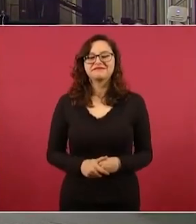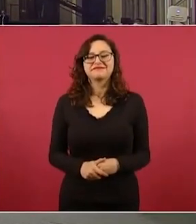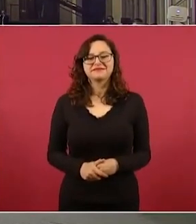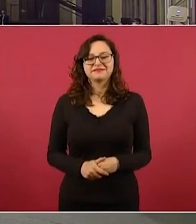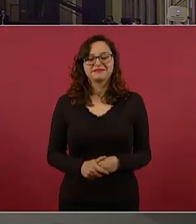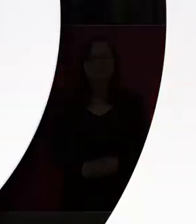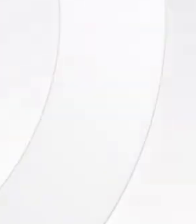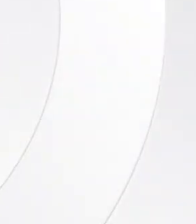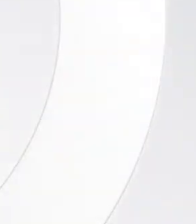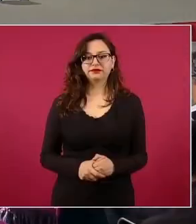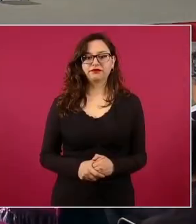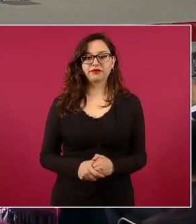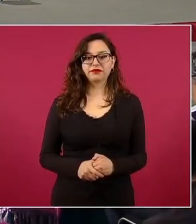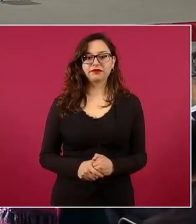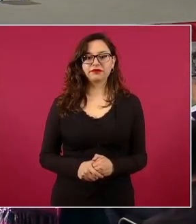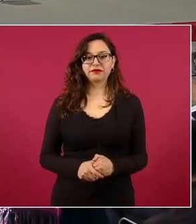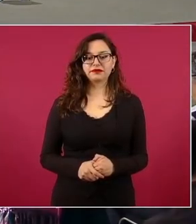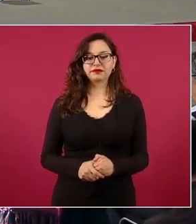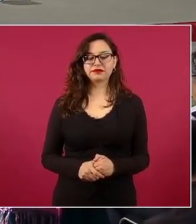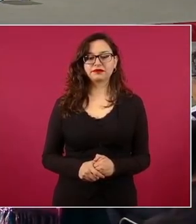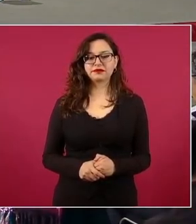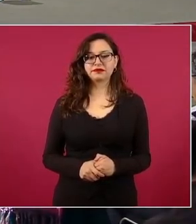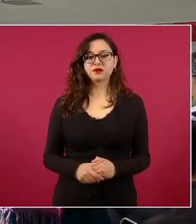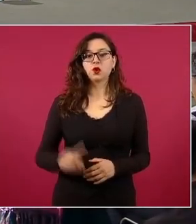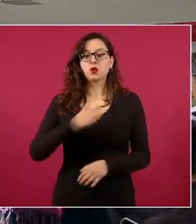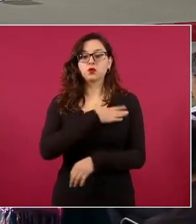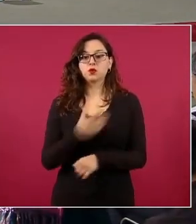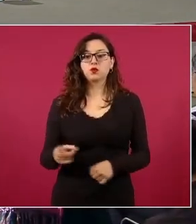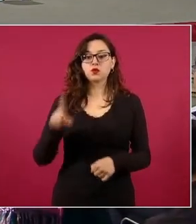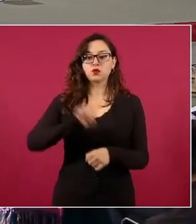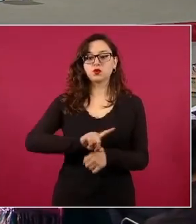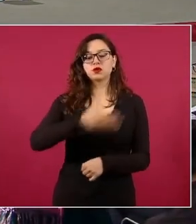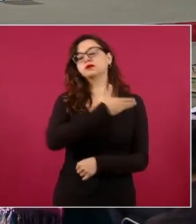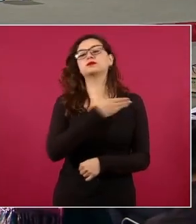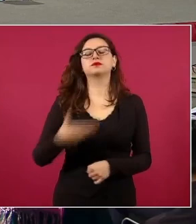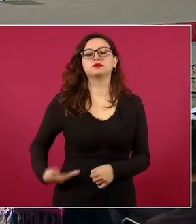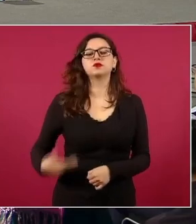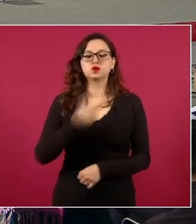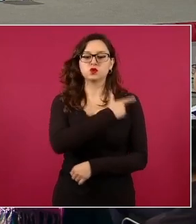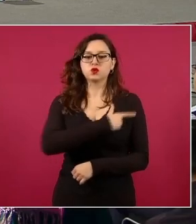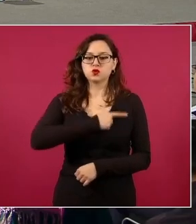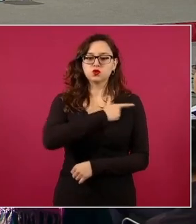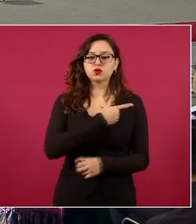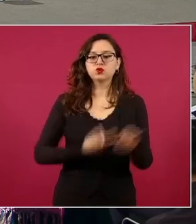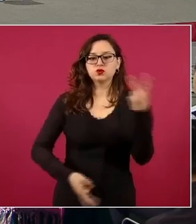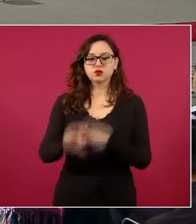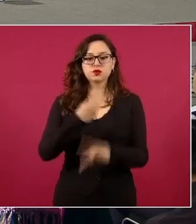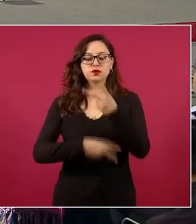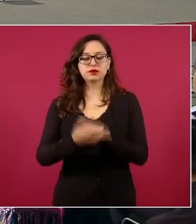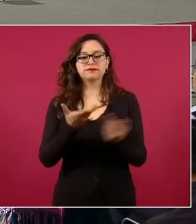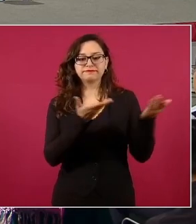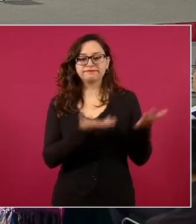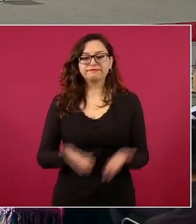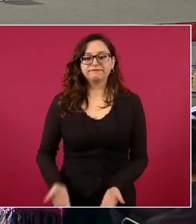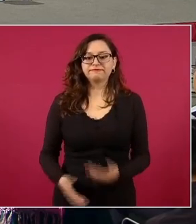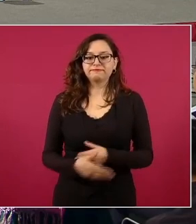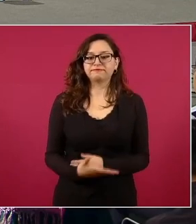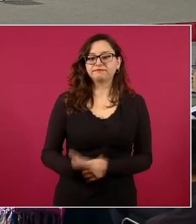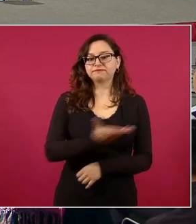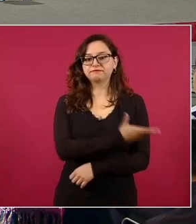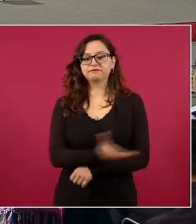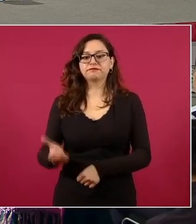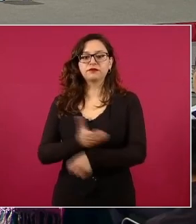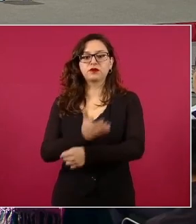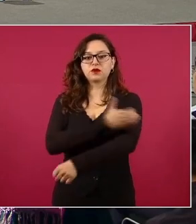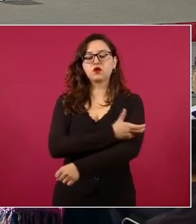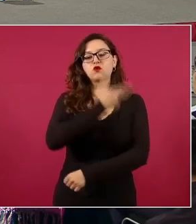presidente? Muy buenos días, señor presidente. Es un gusto estar aquí. Compañeros y compañeras de la prensa, a todos